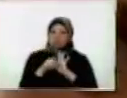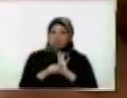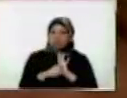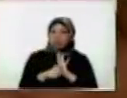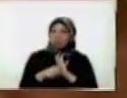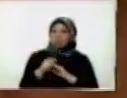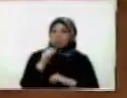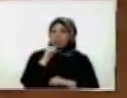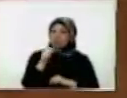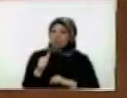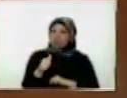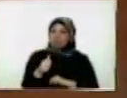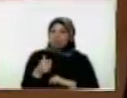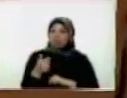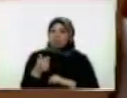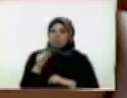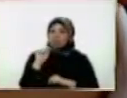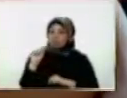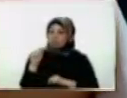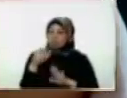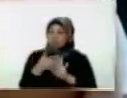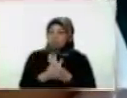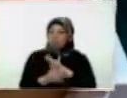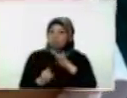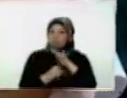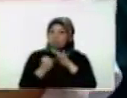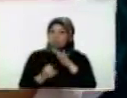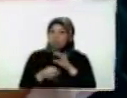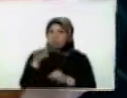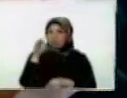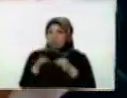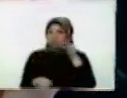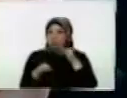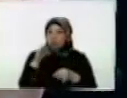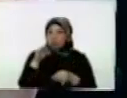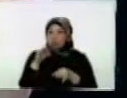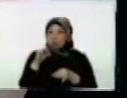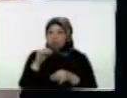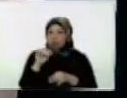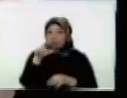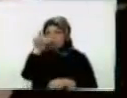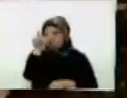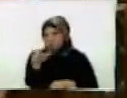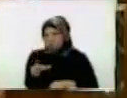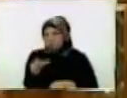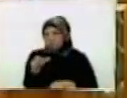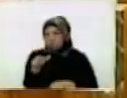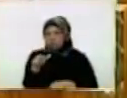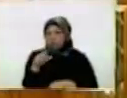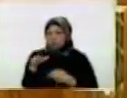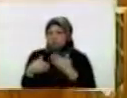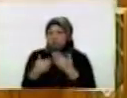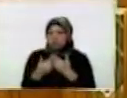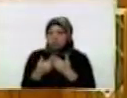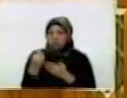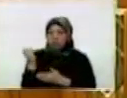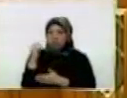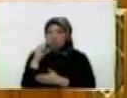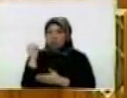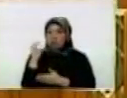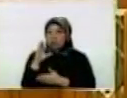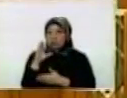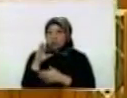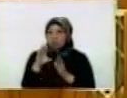ineficiencia. Y le dijo, es contigo, presidente del Tribunal Supremo, es contigo, fiscal, es contigo, presidente de la Asamblea Nacional